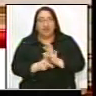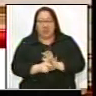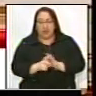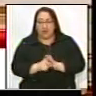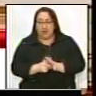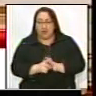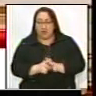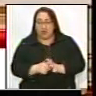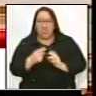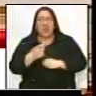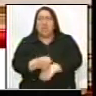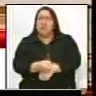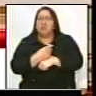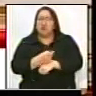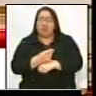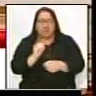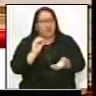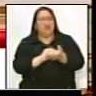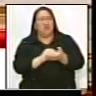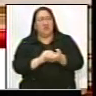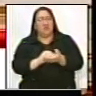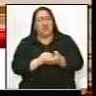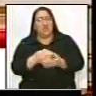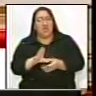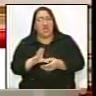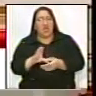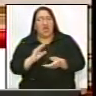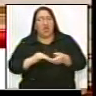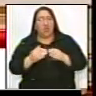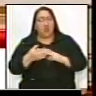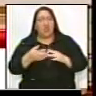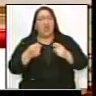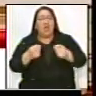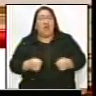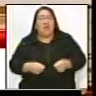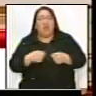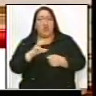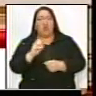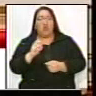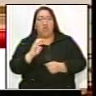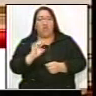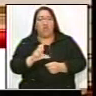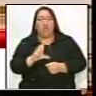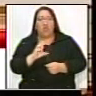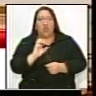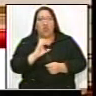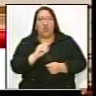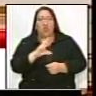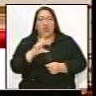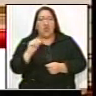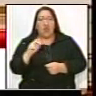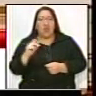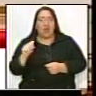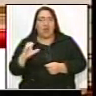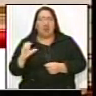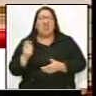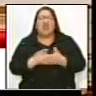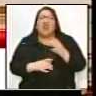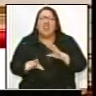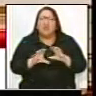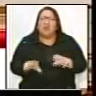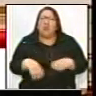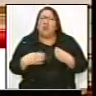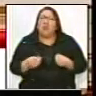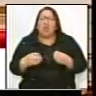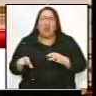De la noche a la mañana apareció inscrita la comunidad campesina Coyanac. ¿Quién lo hicieron? ¿Por qué lo